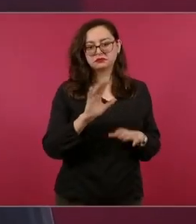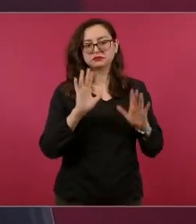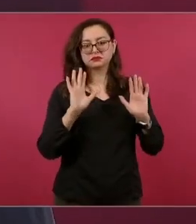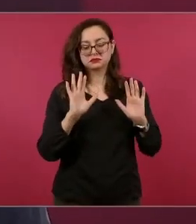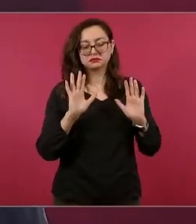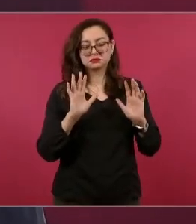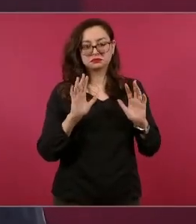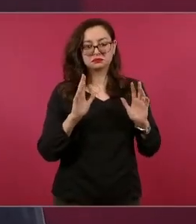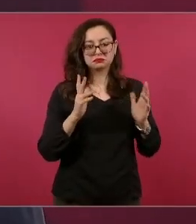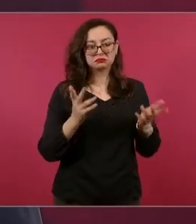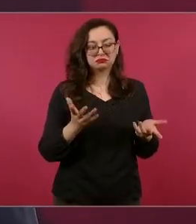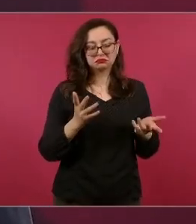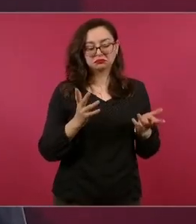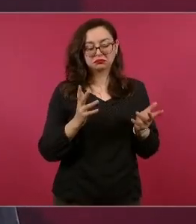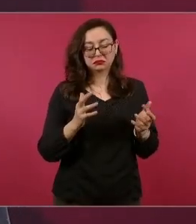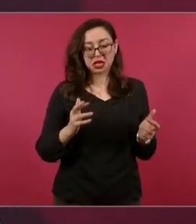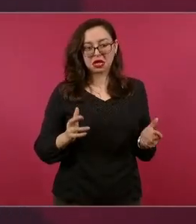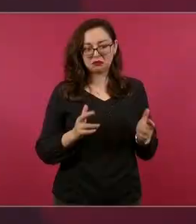religiosos. Si no somos